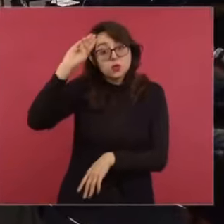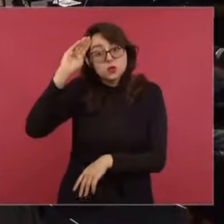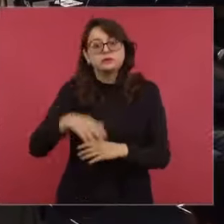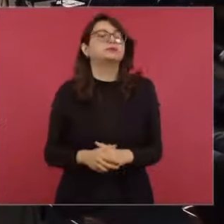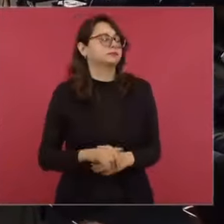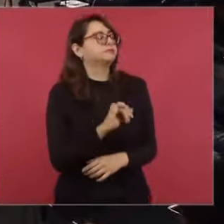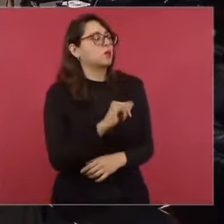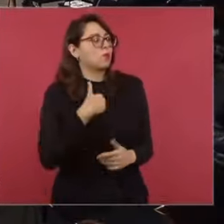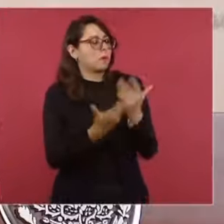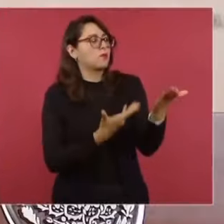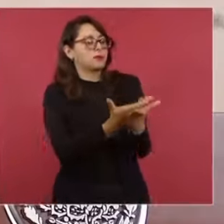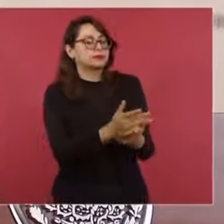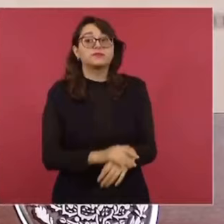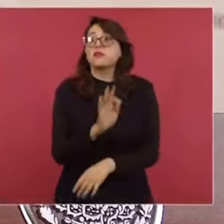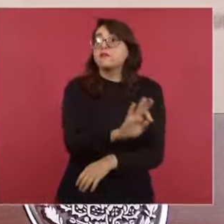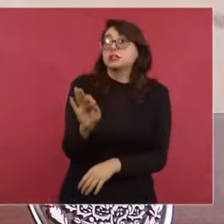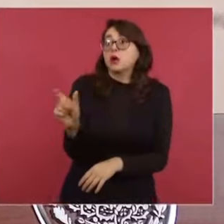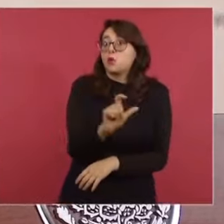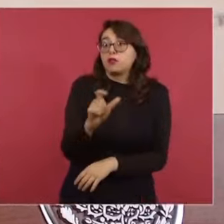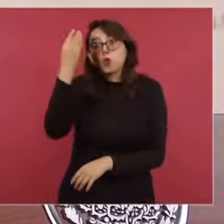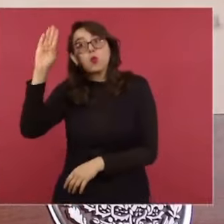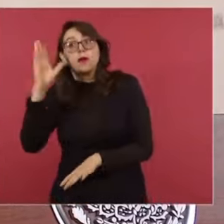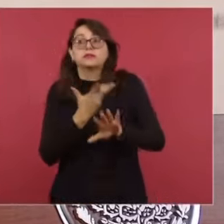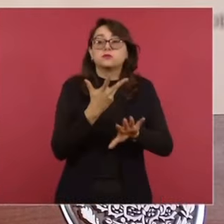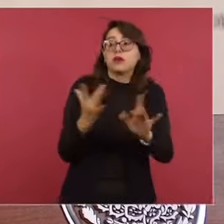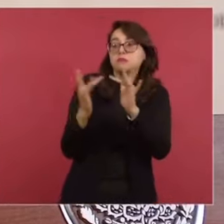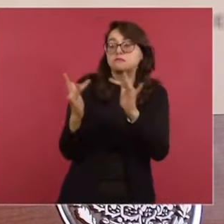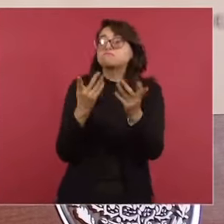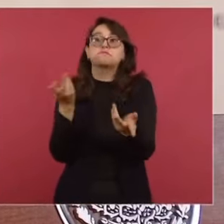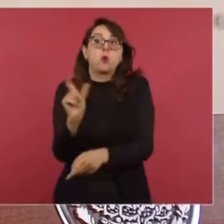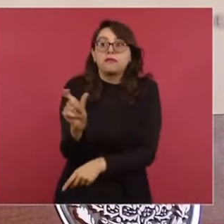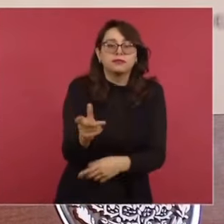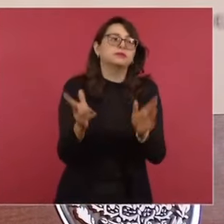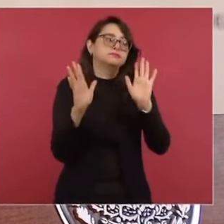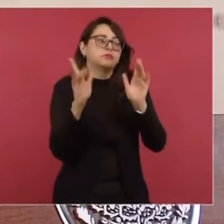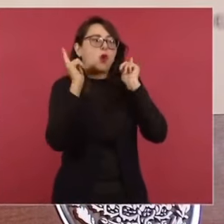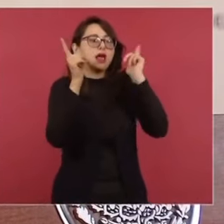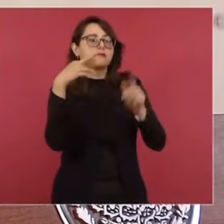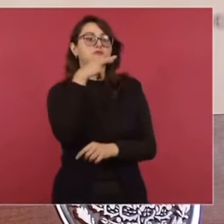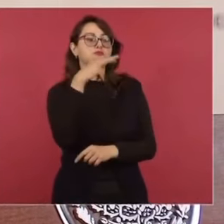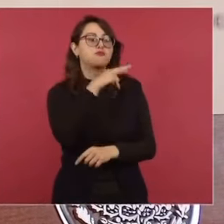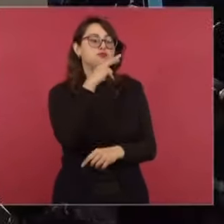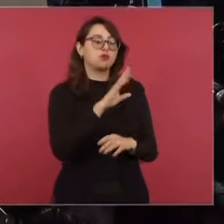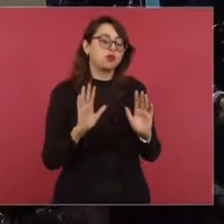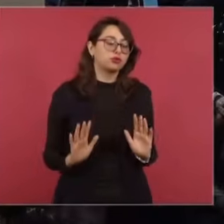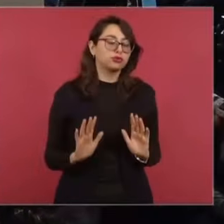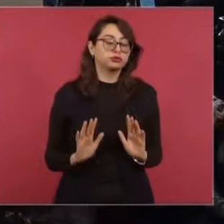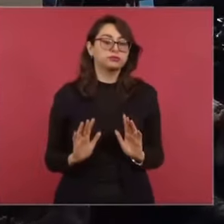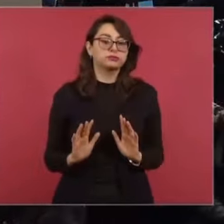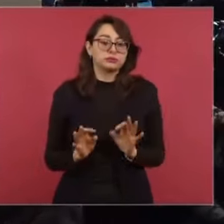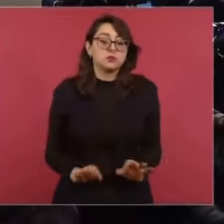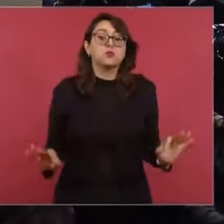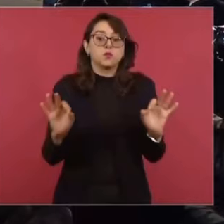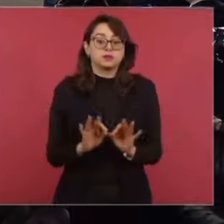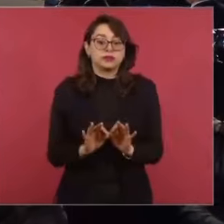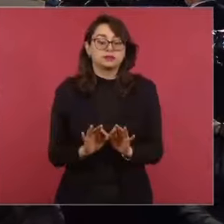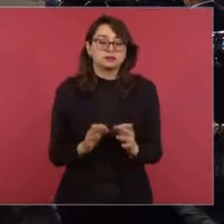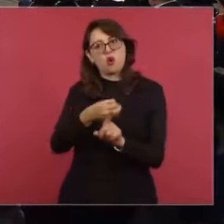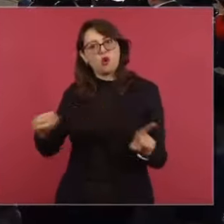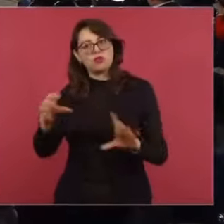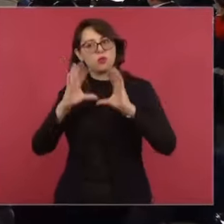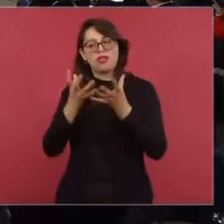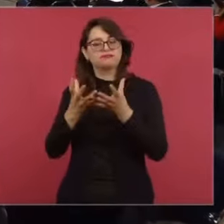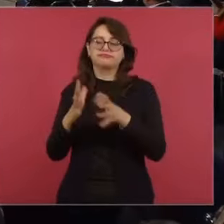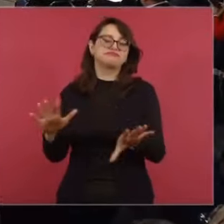para iniciar este diálogo entre ambos países? Ojalá y se inicie lo más pronto posible. Esto por razones fundamentalmente